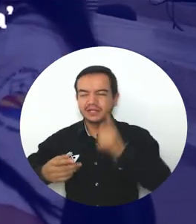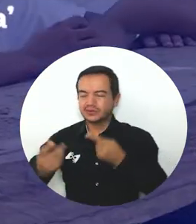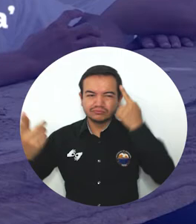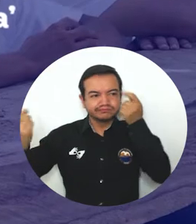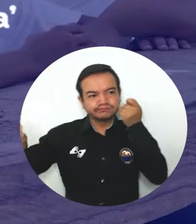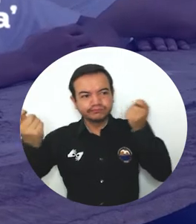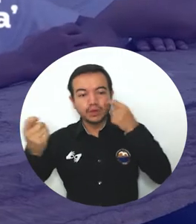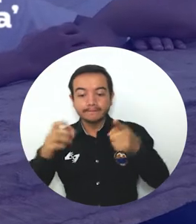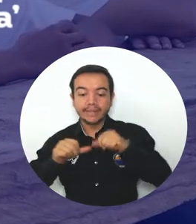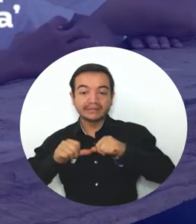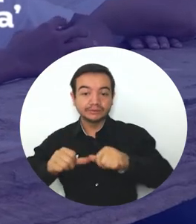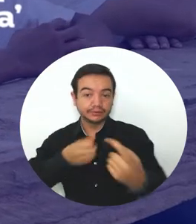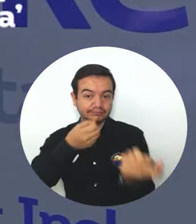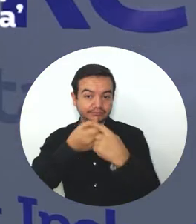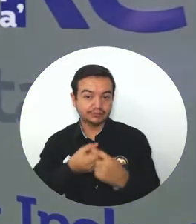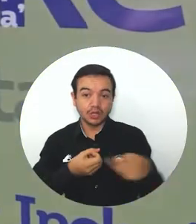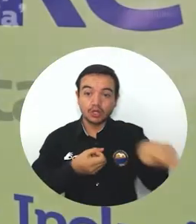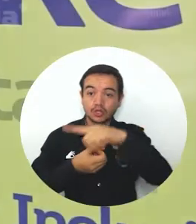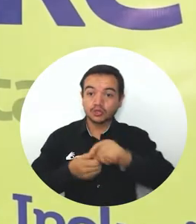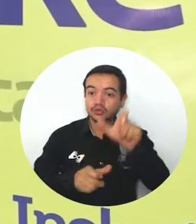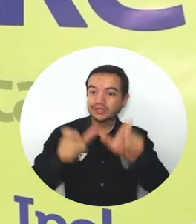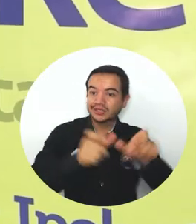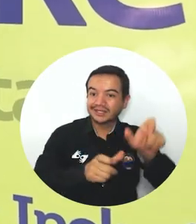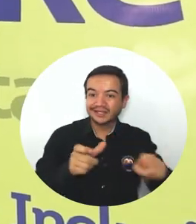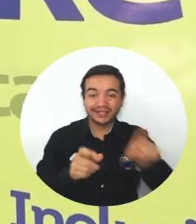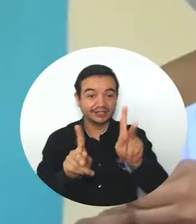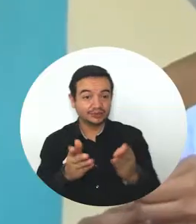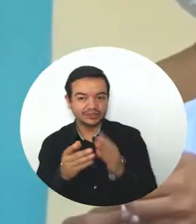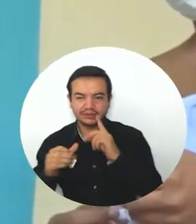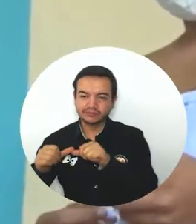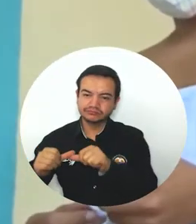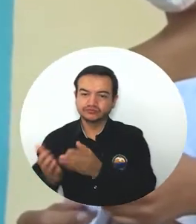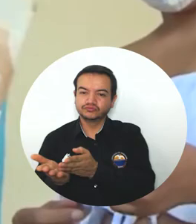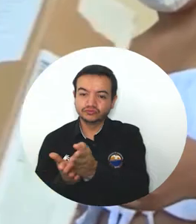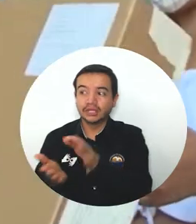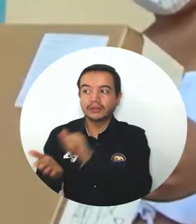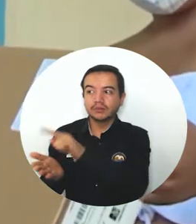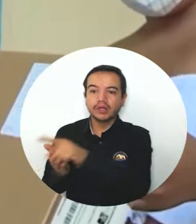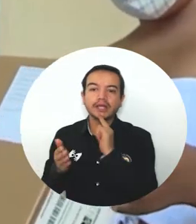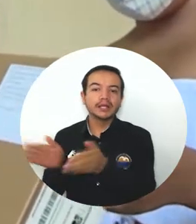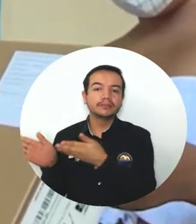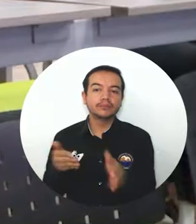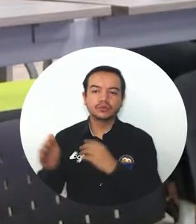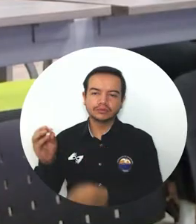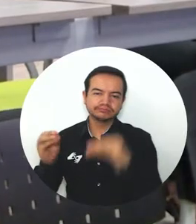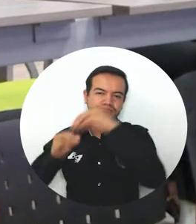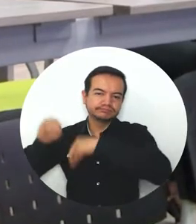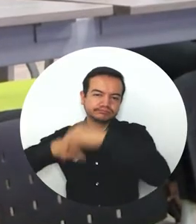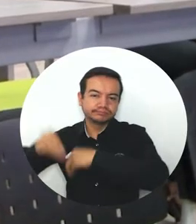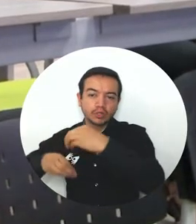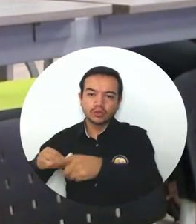para la permanencia académica en tiempos de pandemia de la convocatoria de buenas prácticas de gobierno institucional en el marco de la calidad